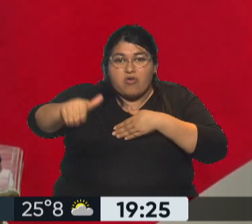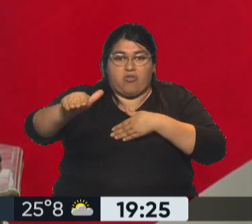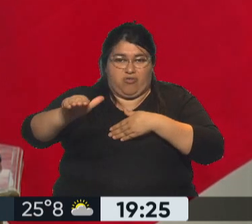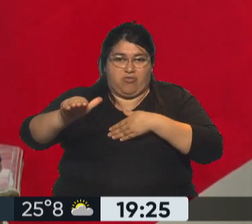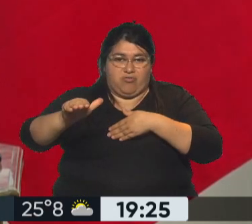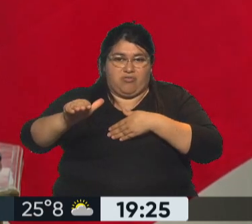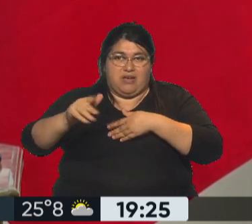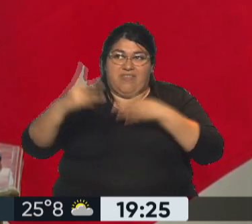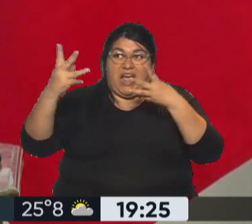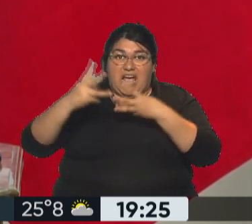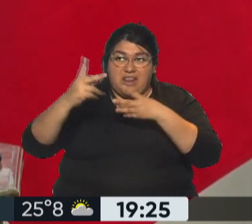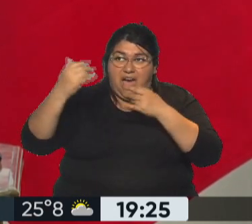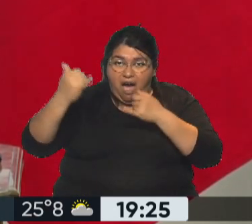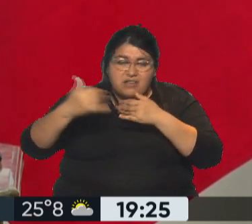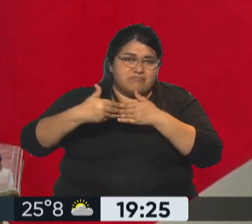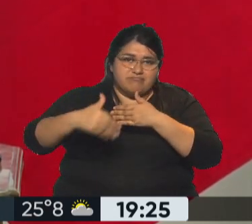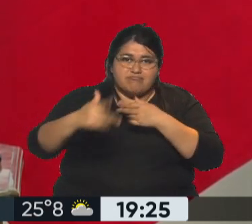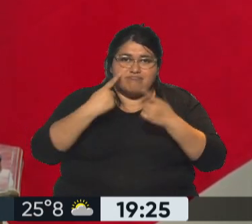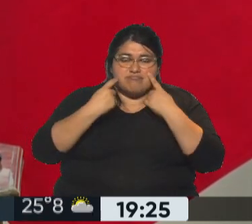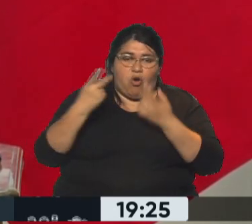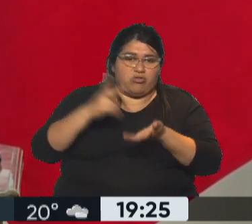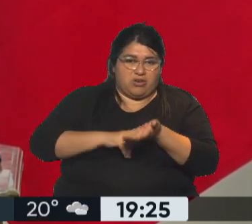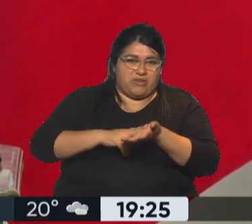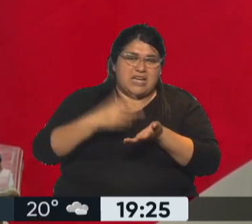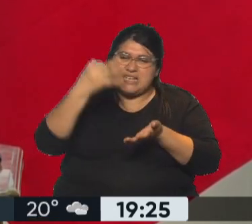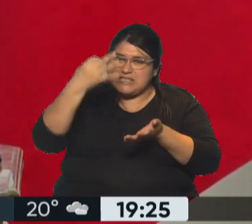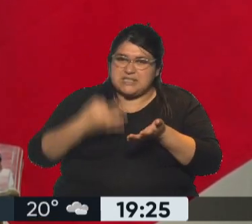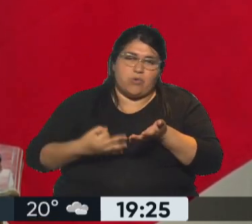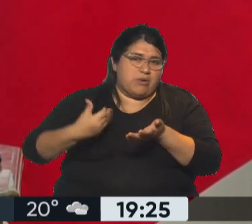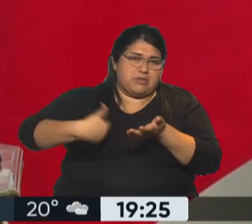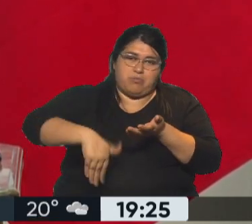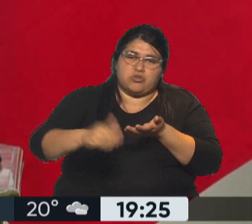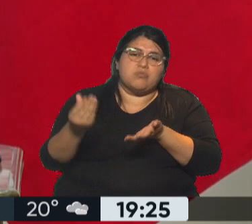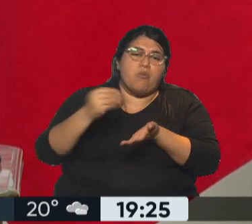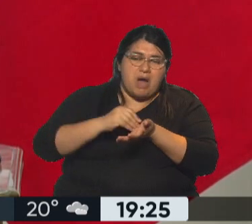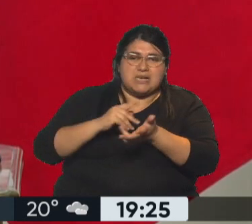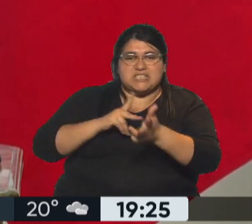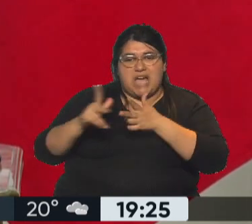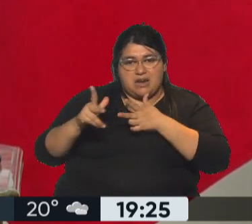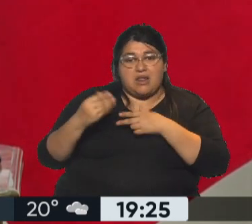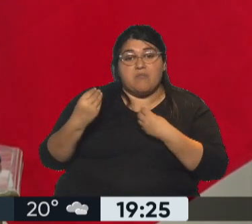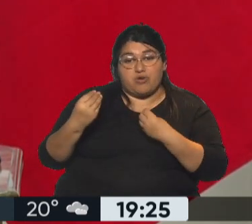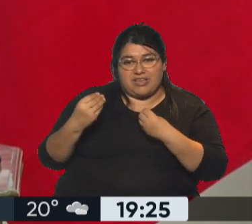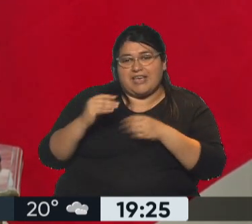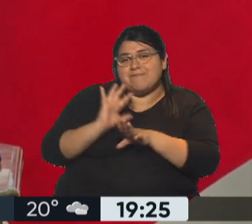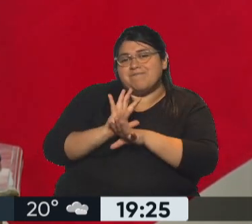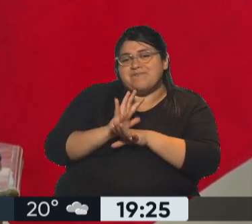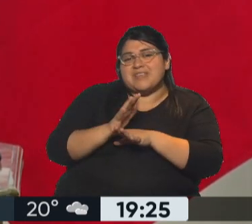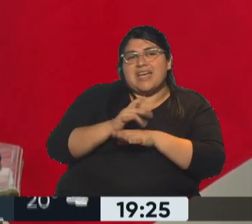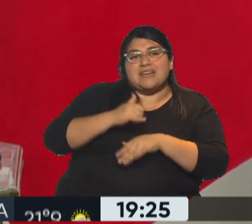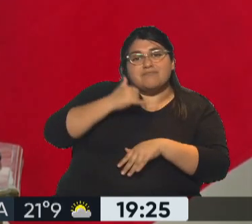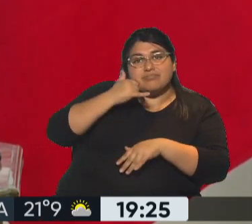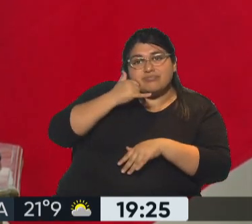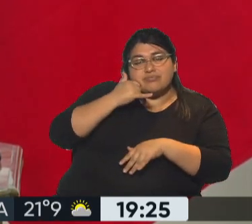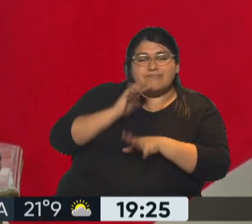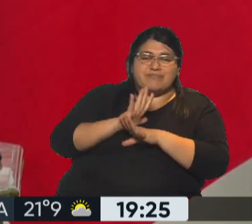a partir de la guerra. Y seguramente será parte de la conversación, porque será a continuación de esa conversación telefónica